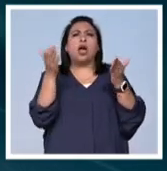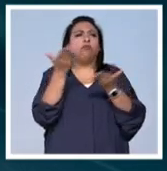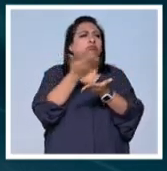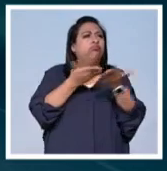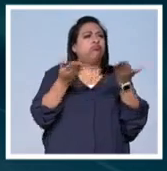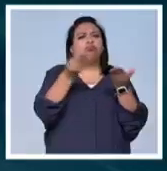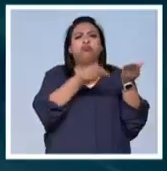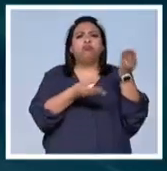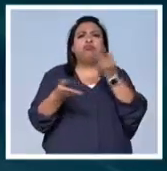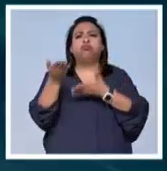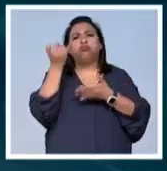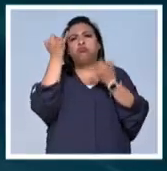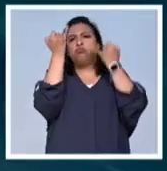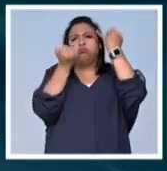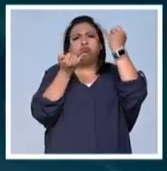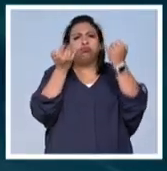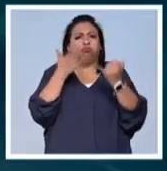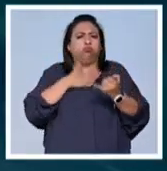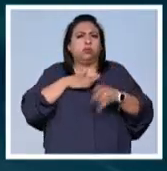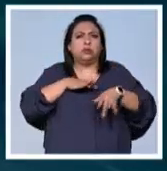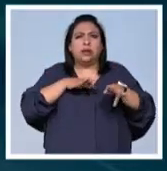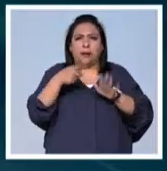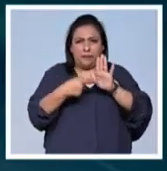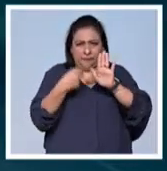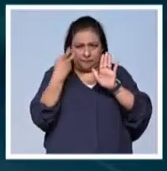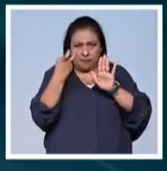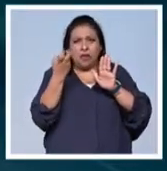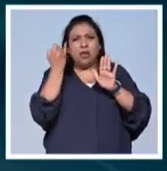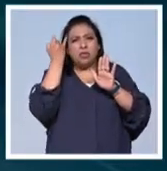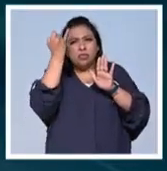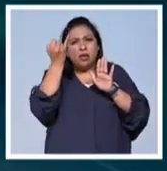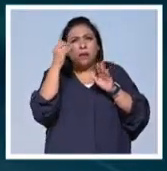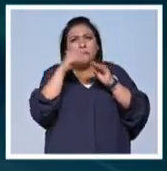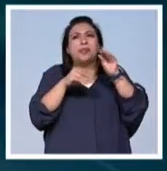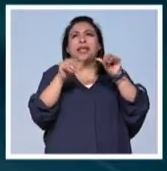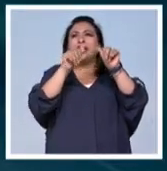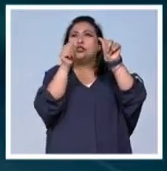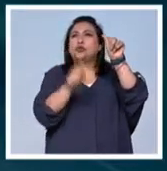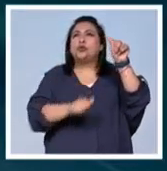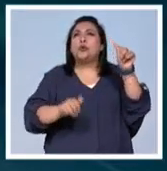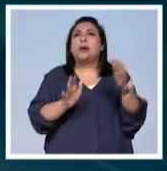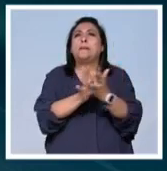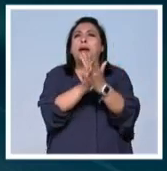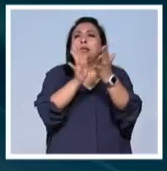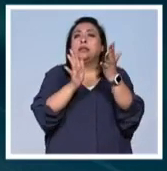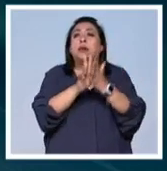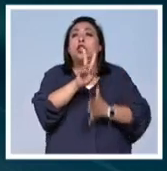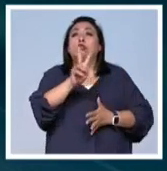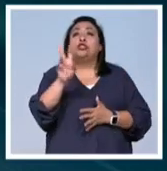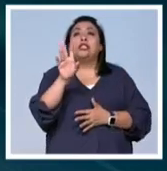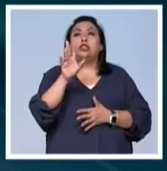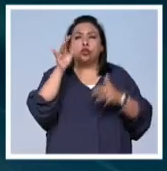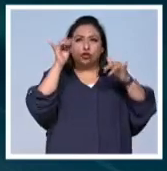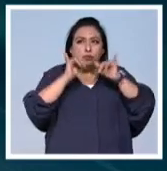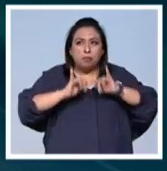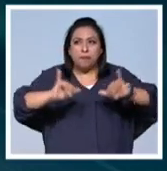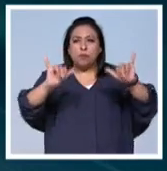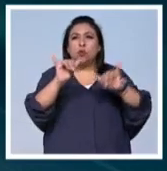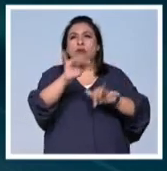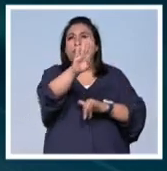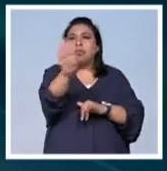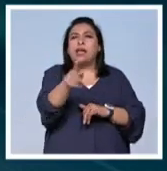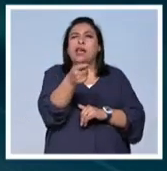socialización de la práctica creativa muestra de esta forma de creación es la escultura participativa 200 mamuts casi